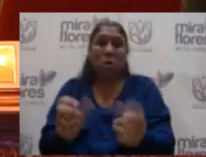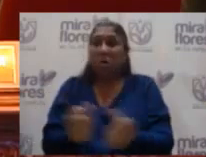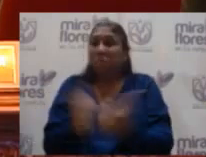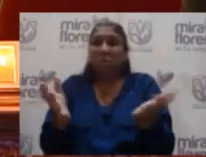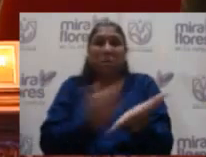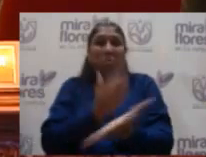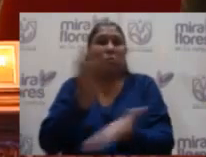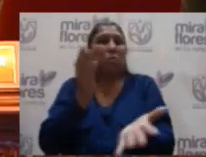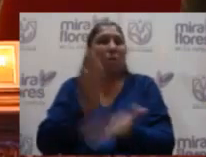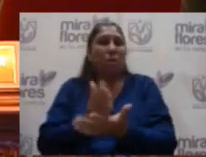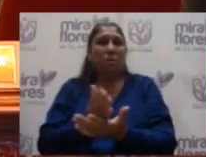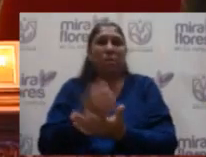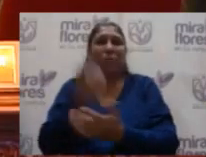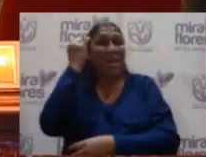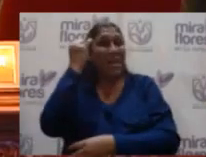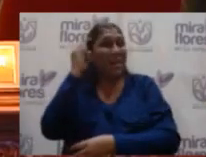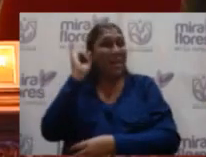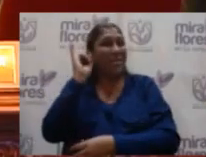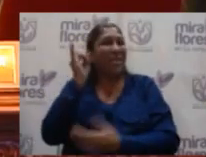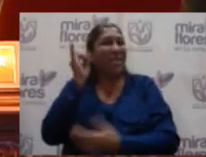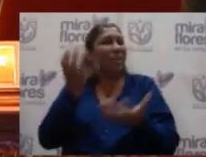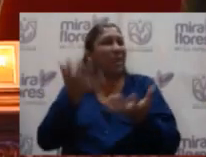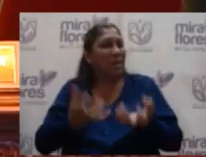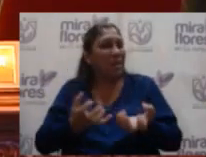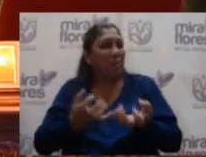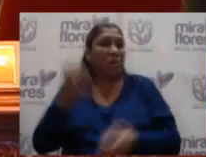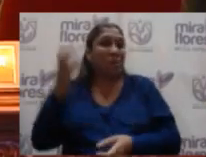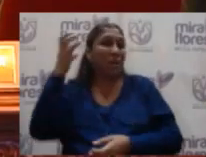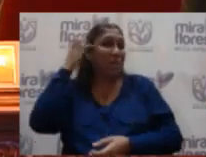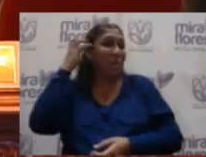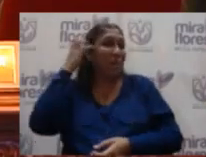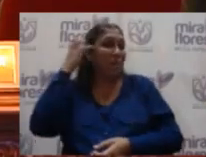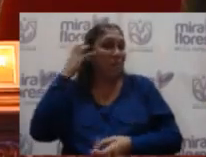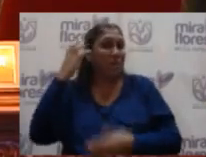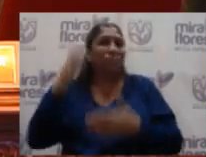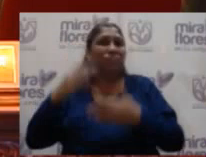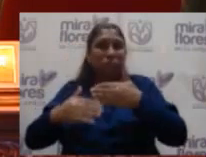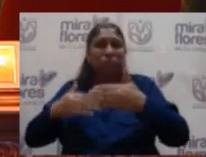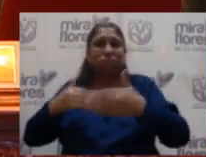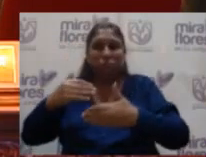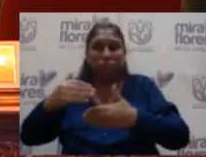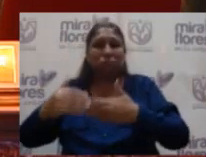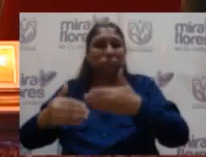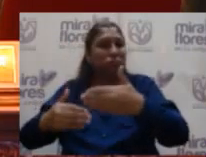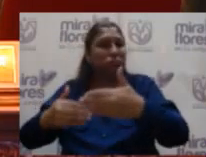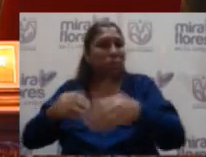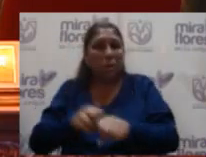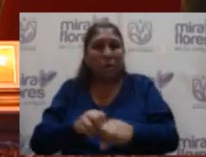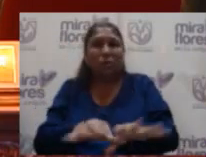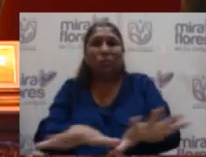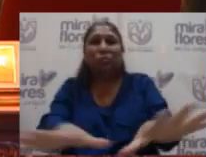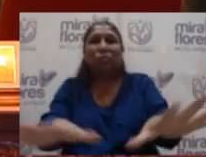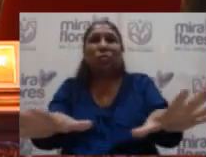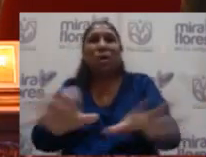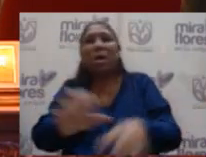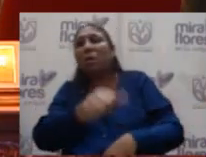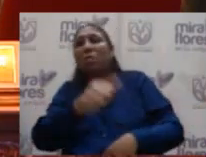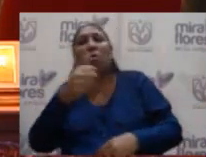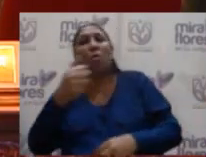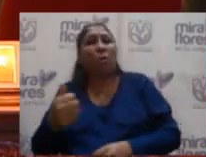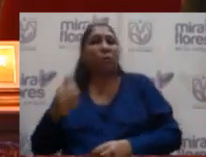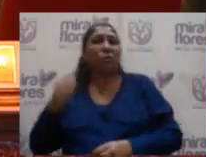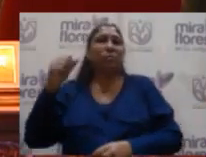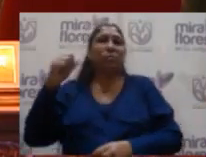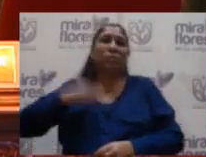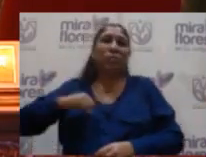idea que tenemos nosotros desde Miraflores es que esto pueda ir creciendo y que hayan otros municipios que puedan